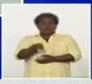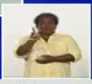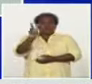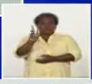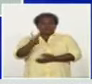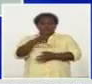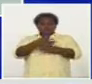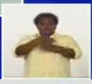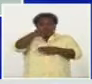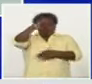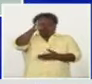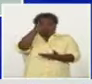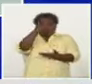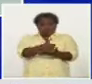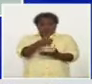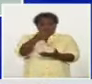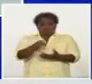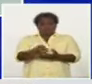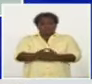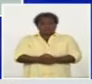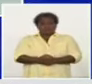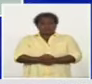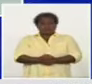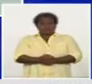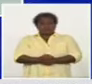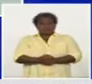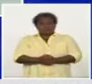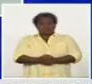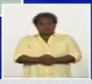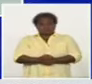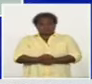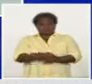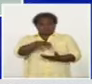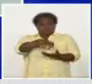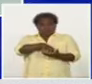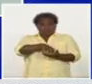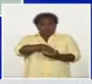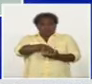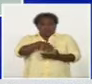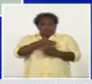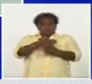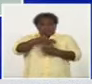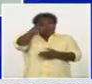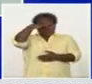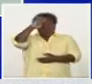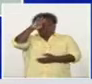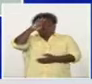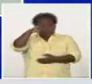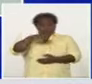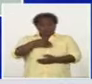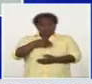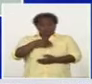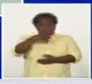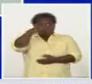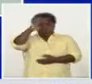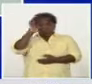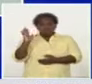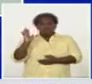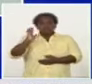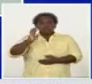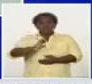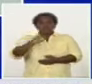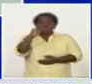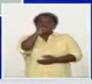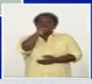de Cuba. Y en el caso de Santiago de Cuba, son viajeros cubanos procedentes de